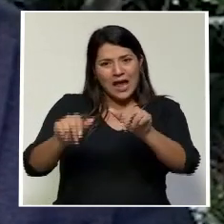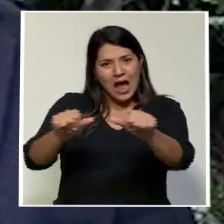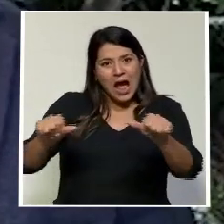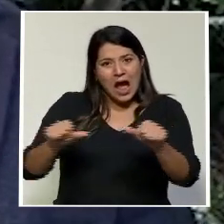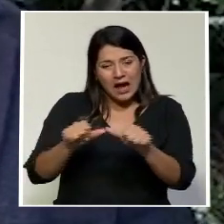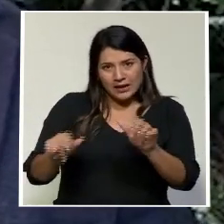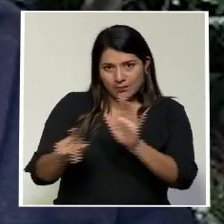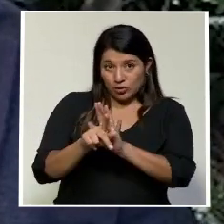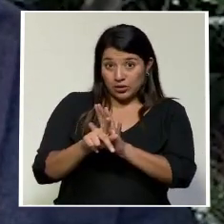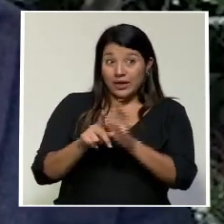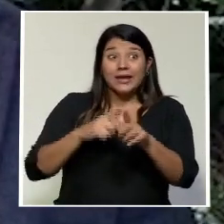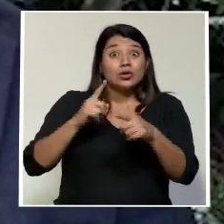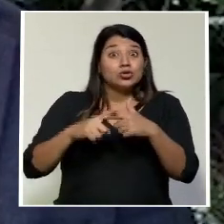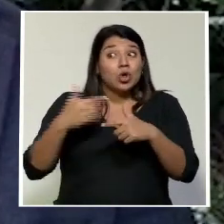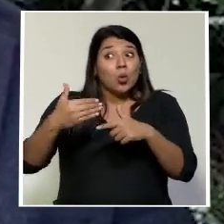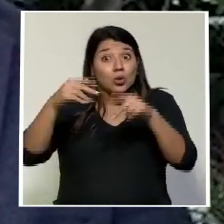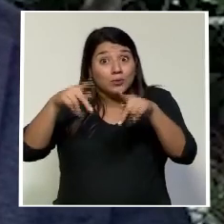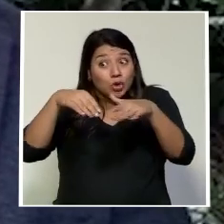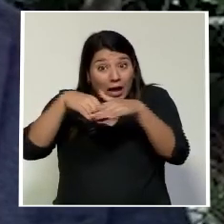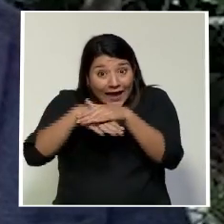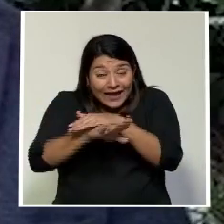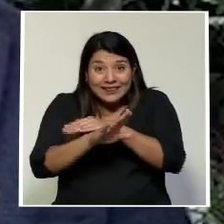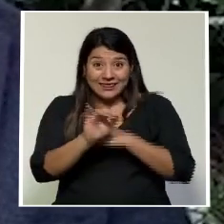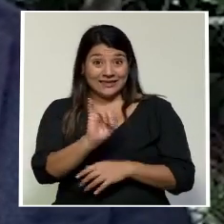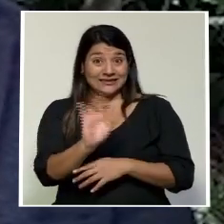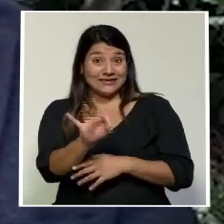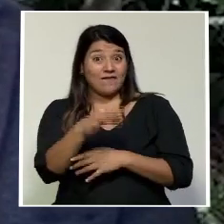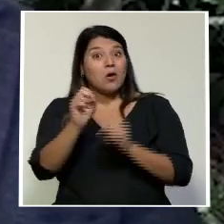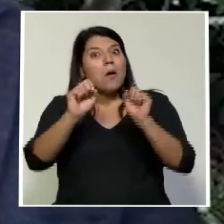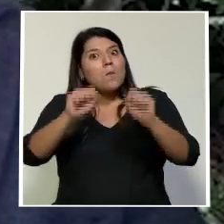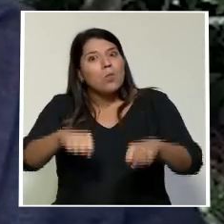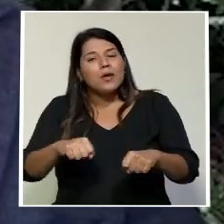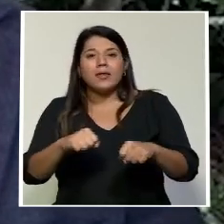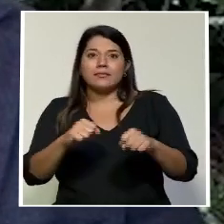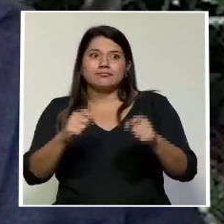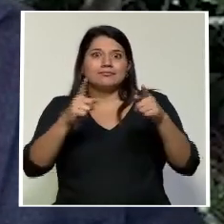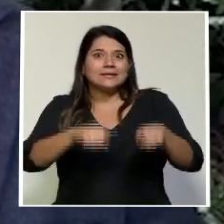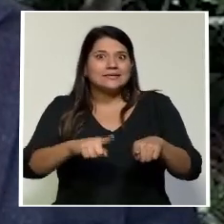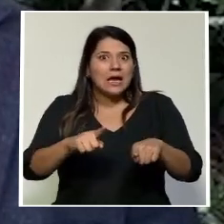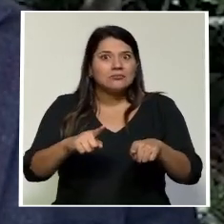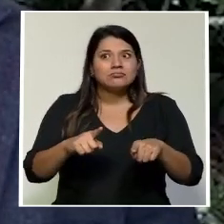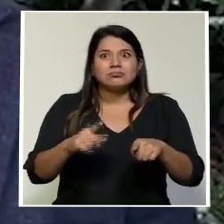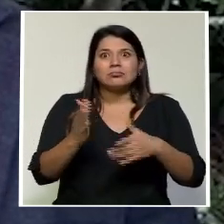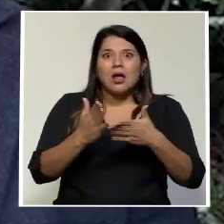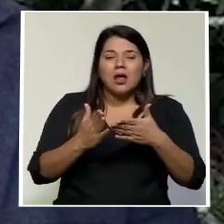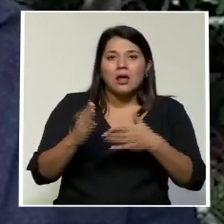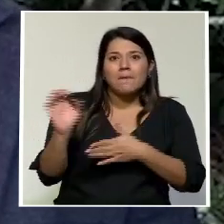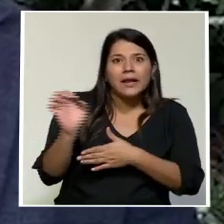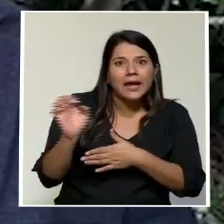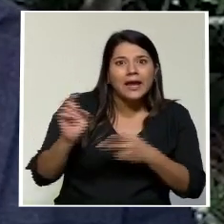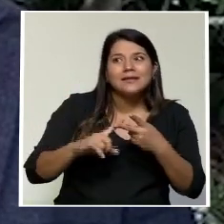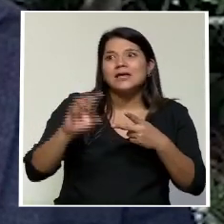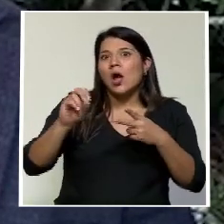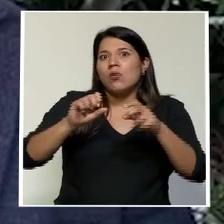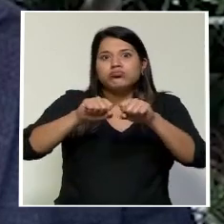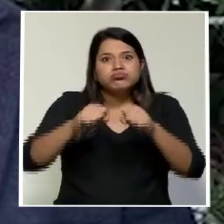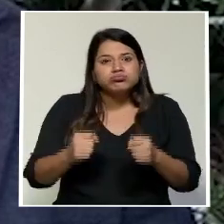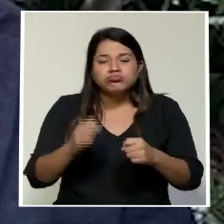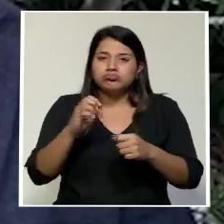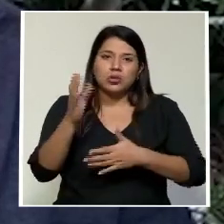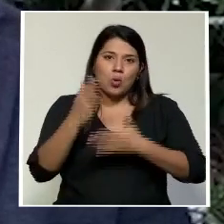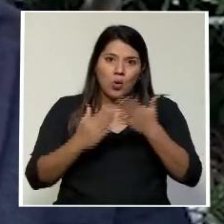fracturas durante esos ingresos, tema que hace la necesidad de una gran movilización entre diferentes instituciones del